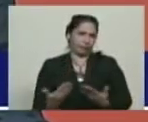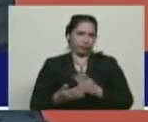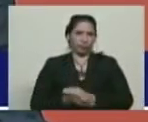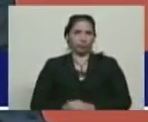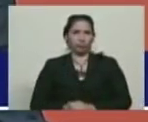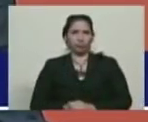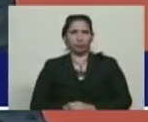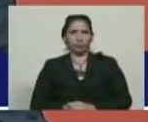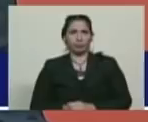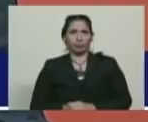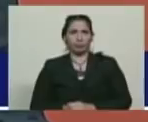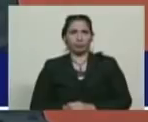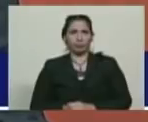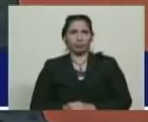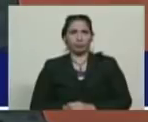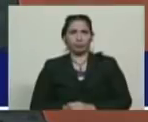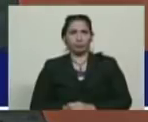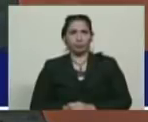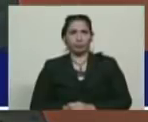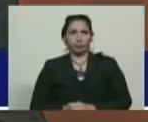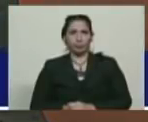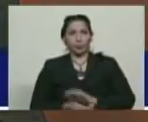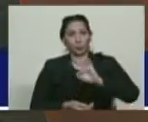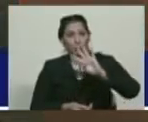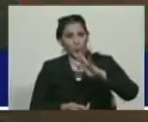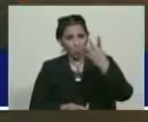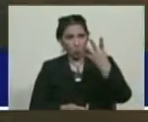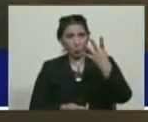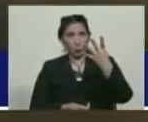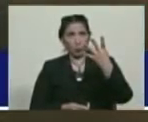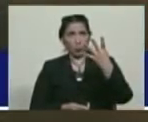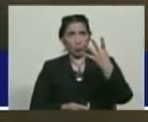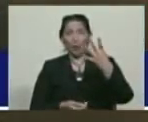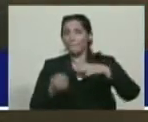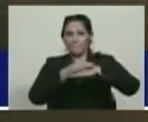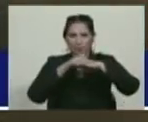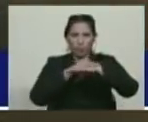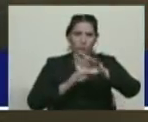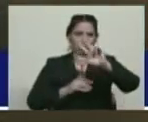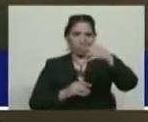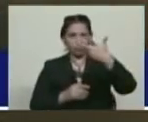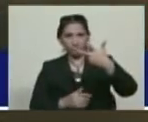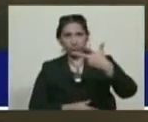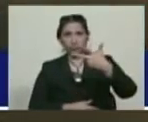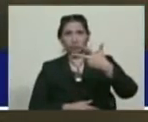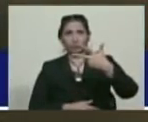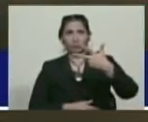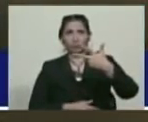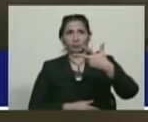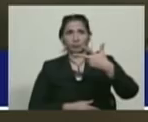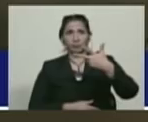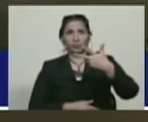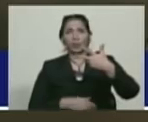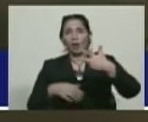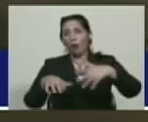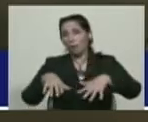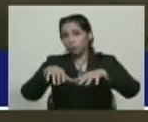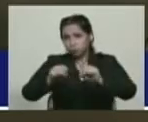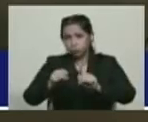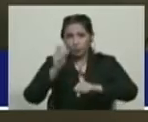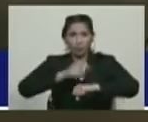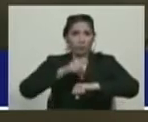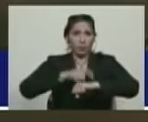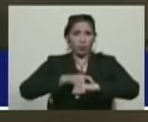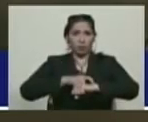animal en cuarto lugar perdón en tercer lugar la media de ocupación temporal